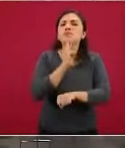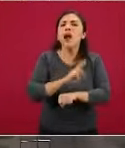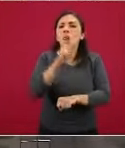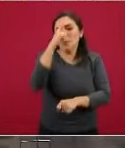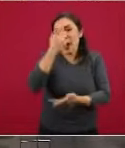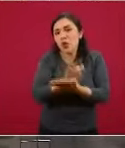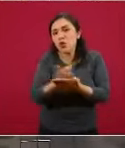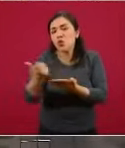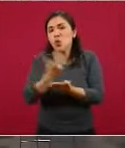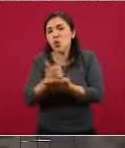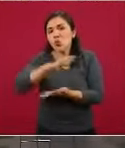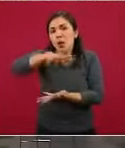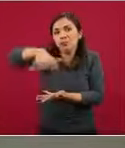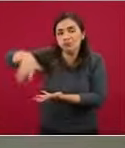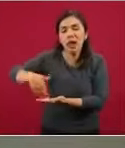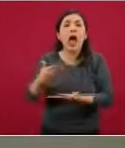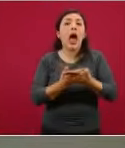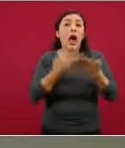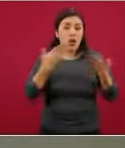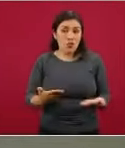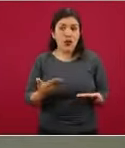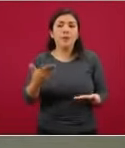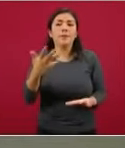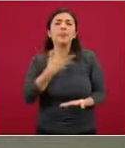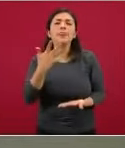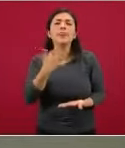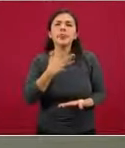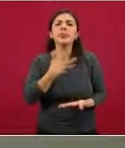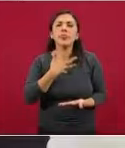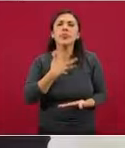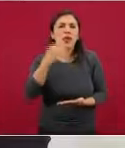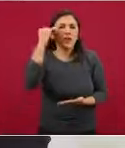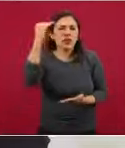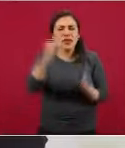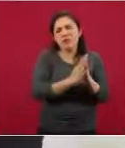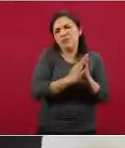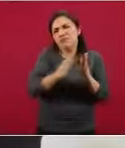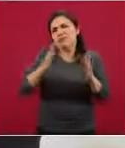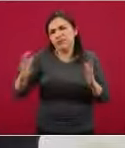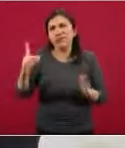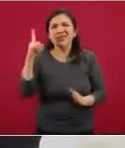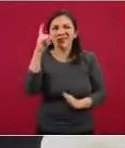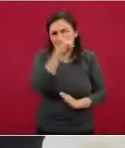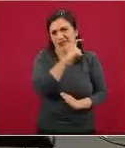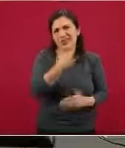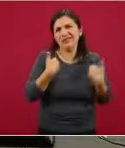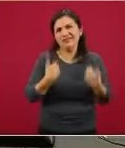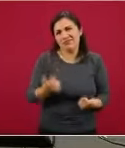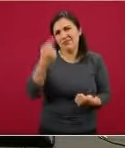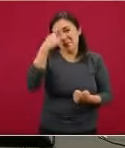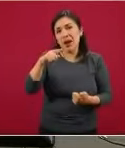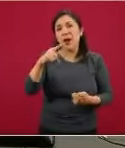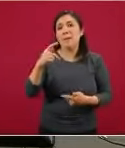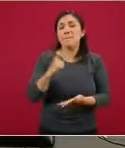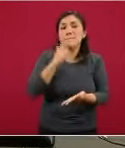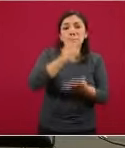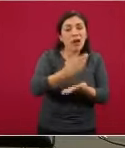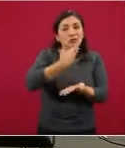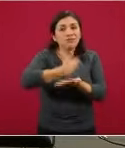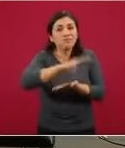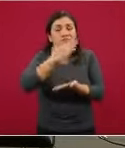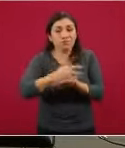aunque ahora ha habido un periodo complicado para los repagos, pero